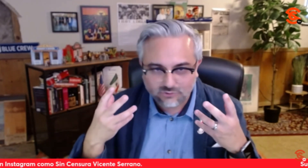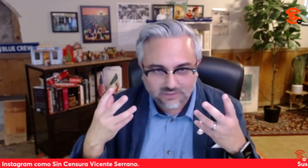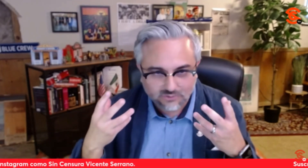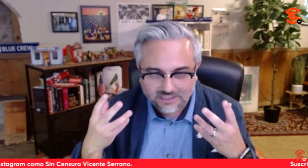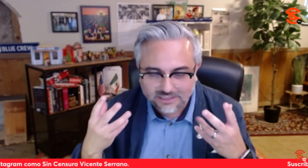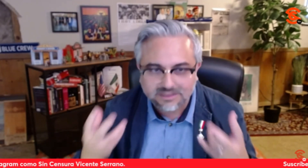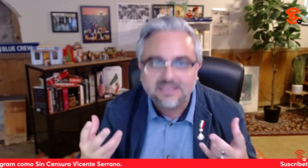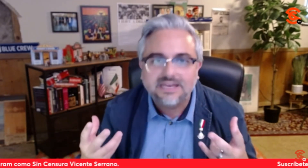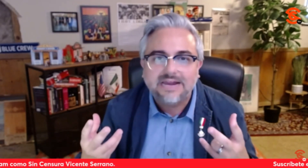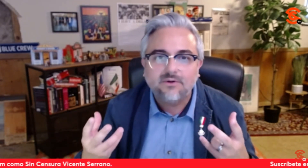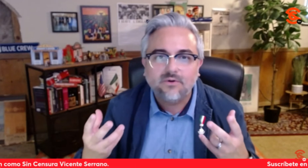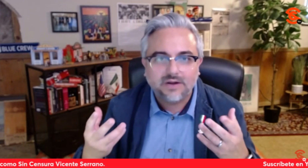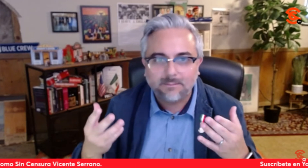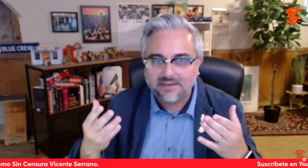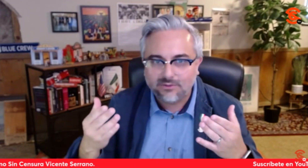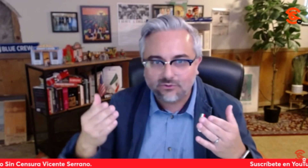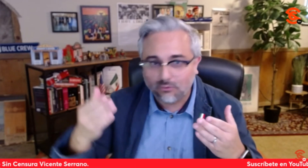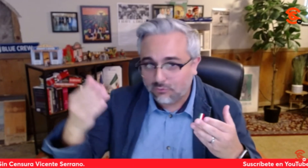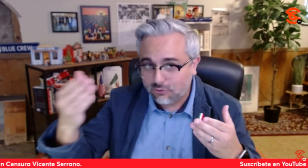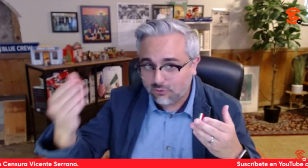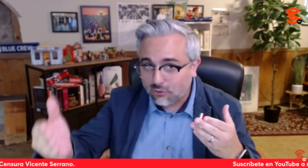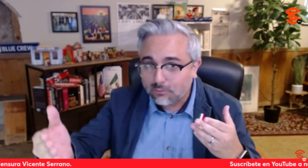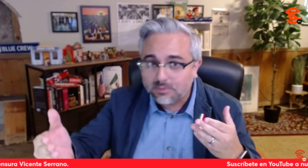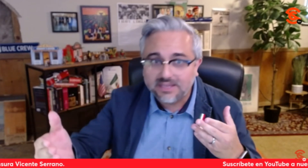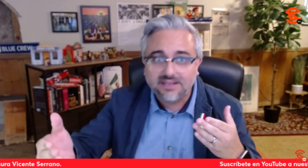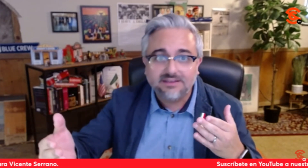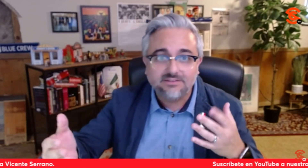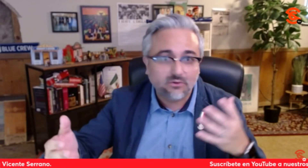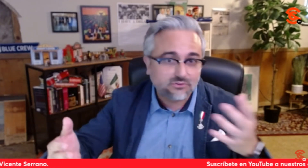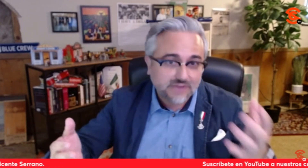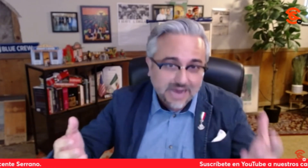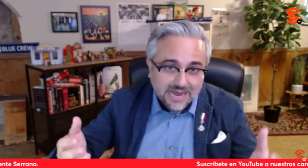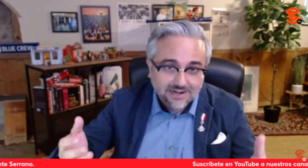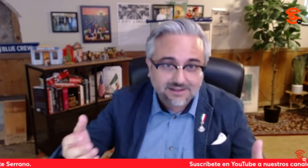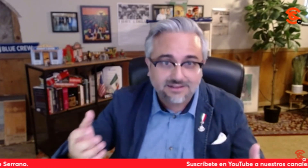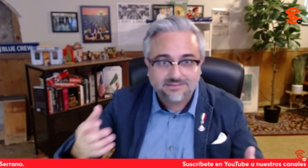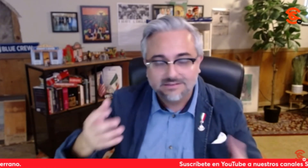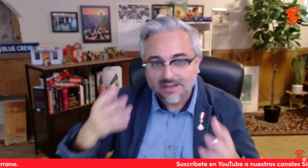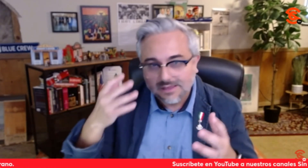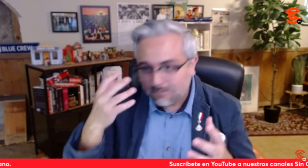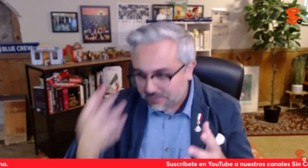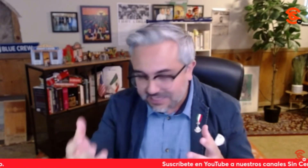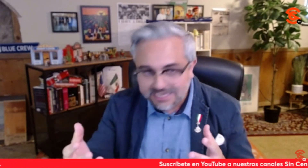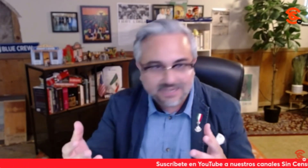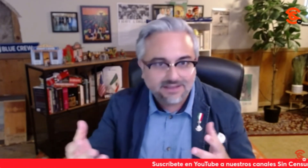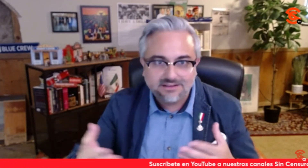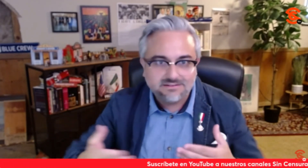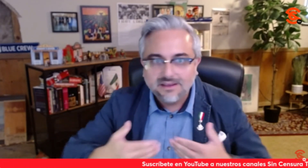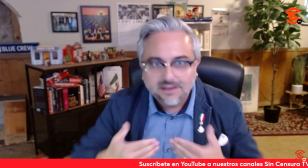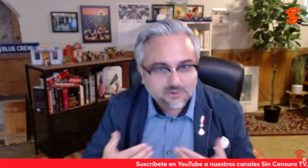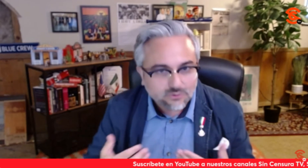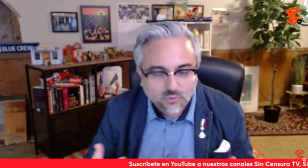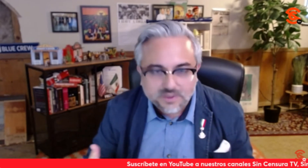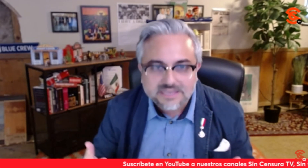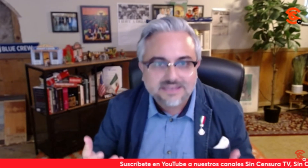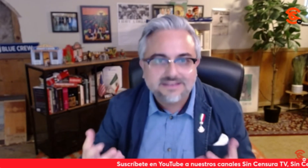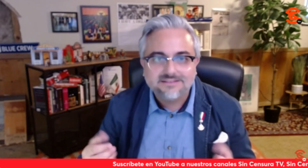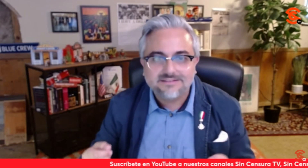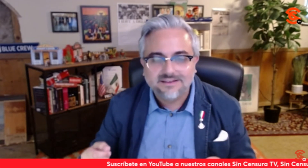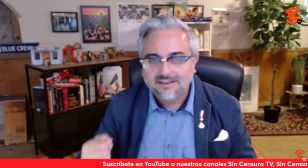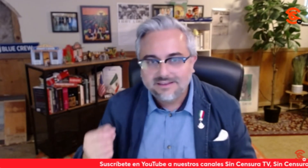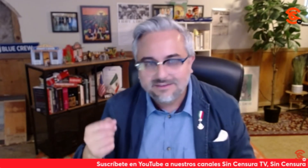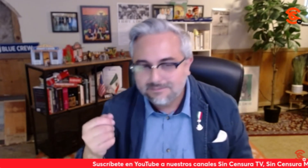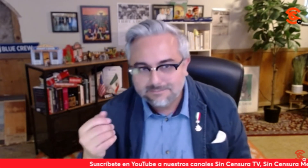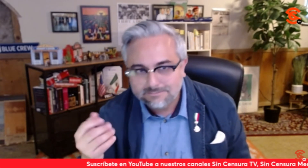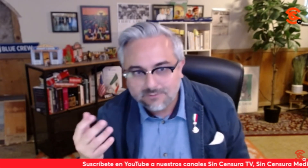a las personas de origen mexicano con apellidos como López, González, Pérez,